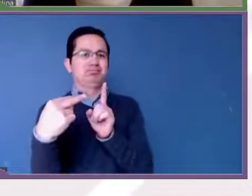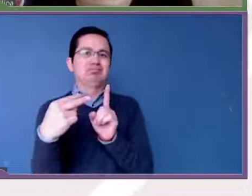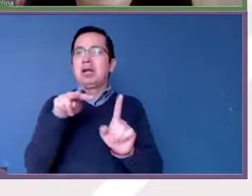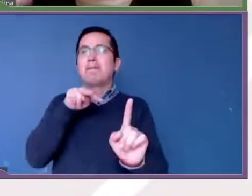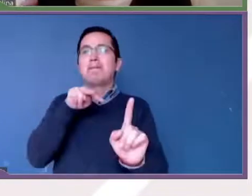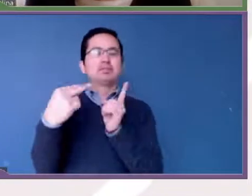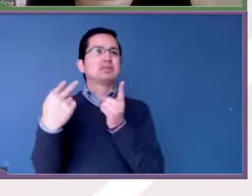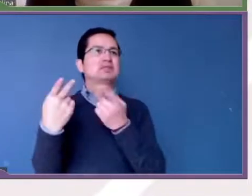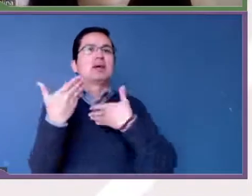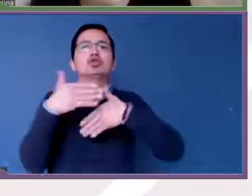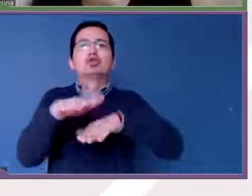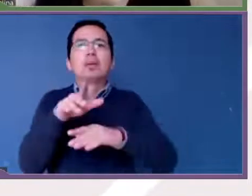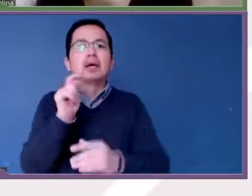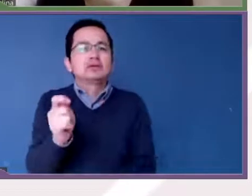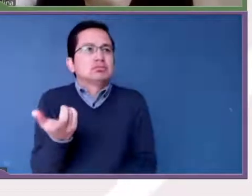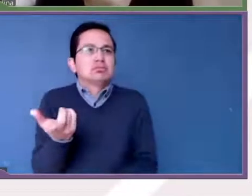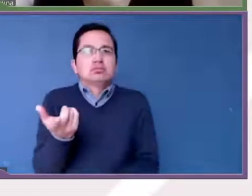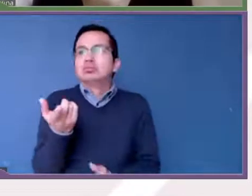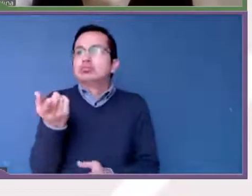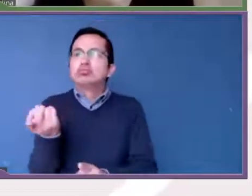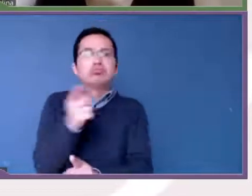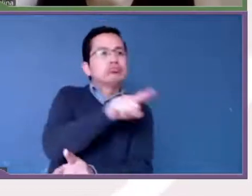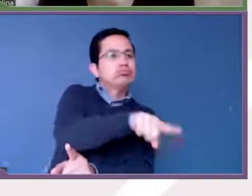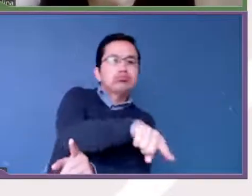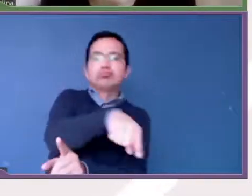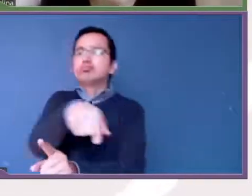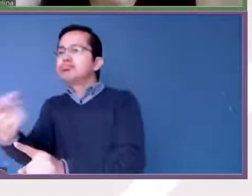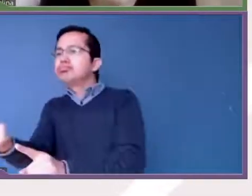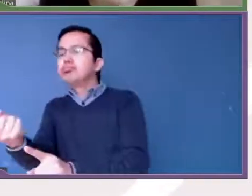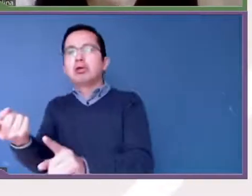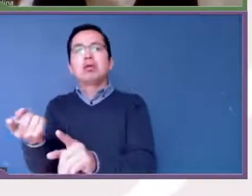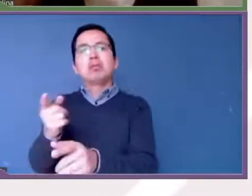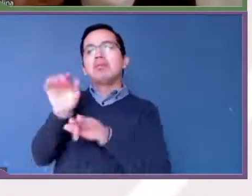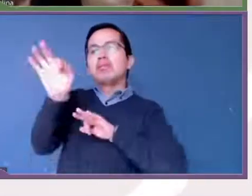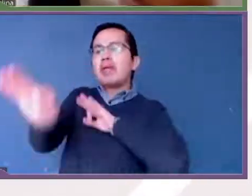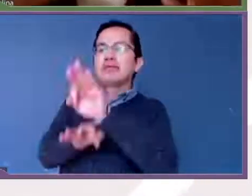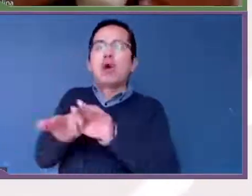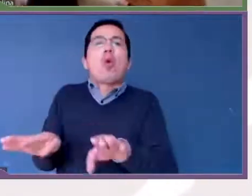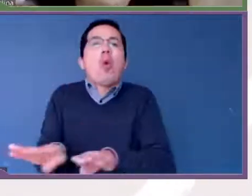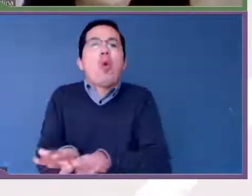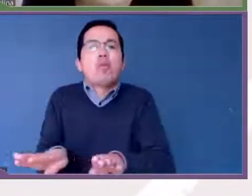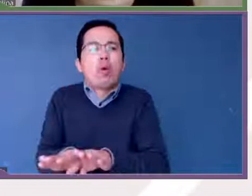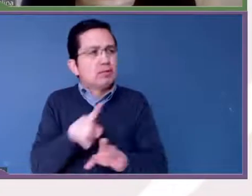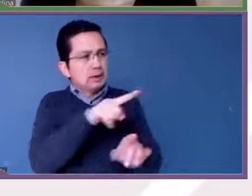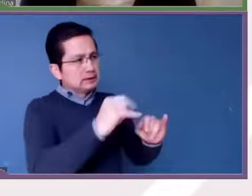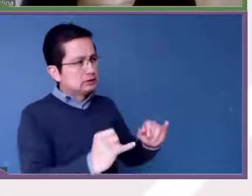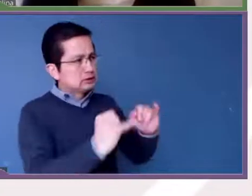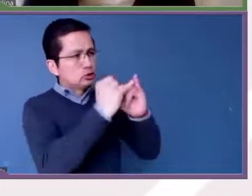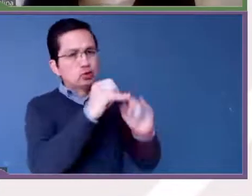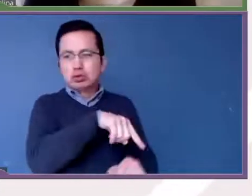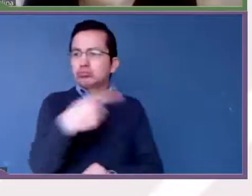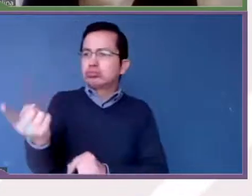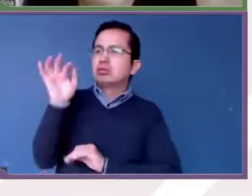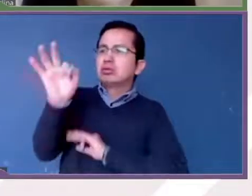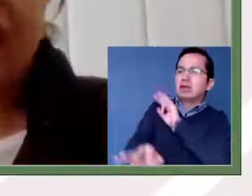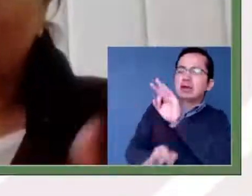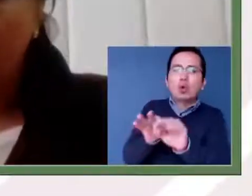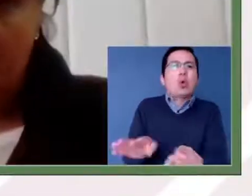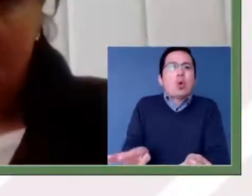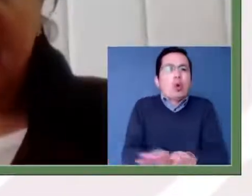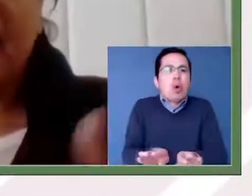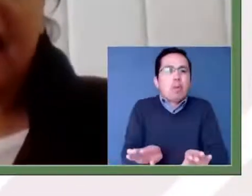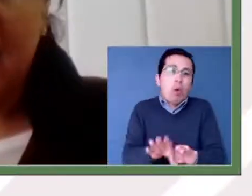¿no? Que le dan las otras personas, las instituciones, o bien en su relación cotidiana, en